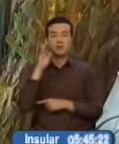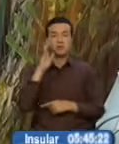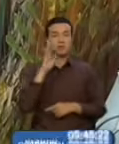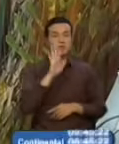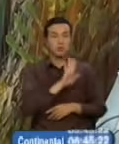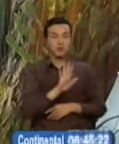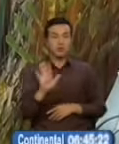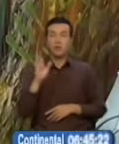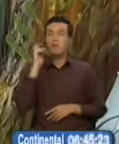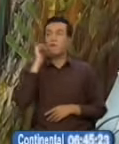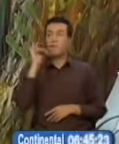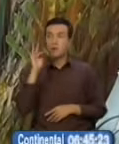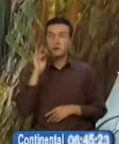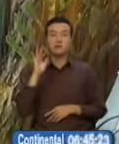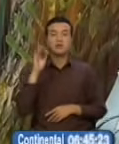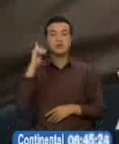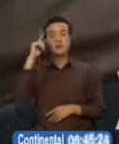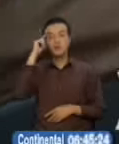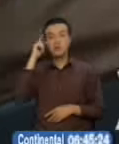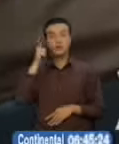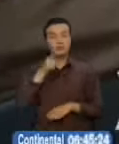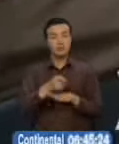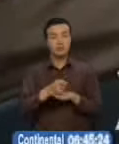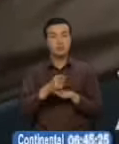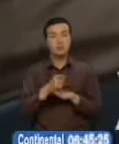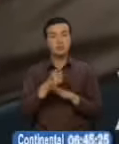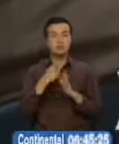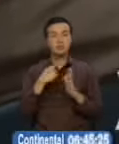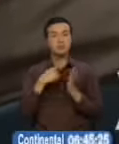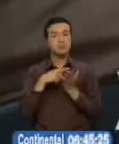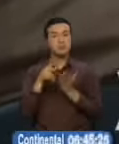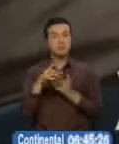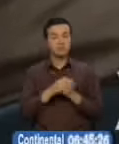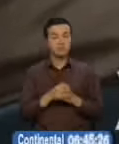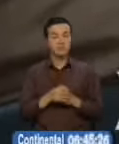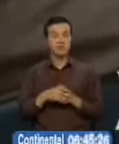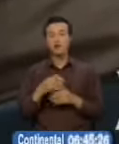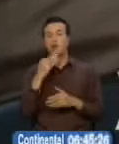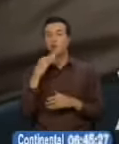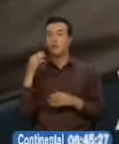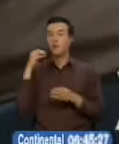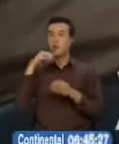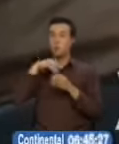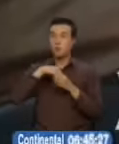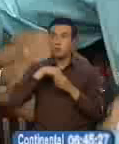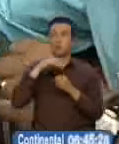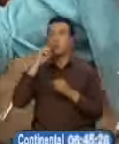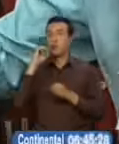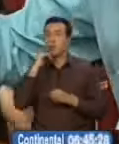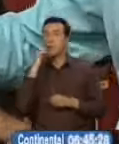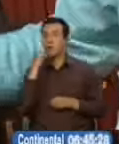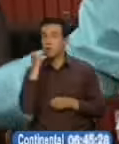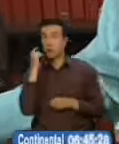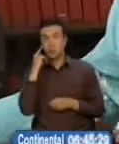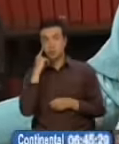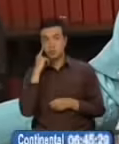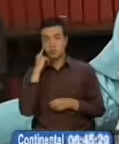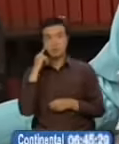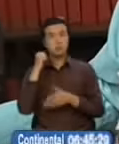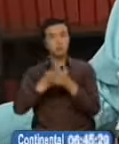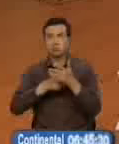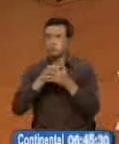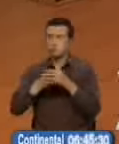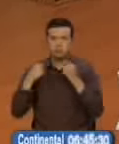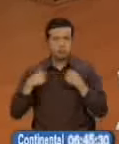le ponen una fecha al Estado para que pague. De todas formas, ellos aseguran que ni este abono, en caso de obtenerlo, detendrá su búsqueda de